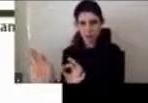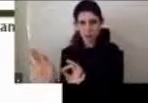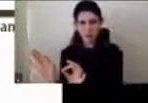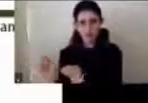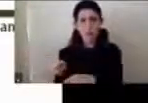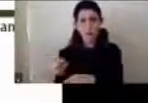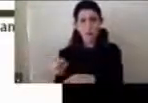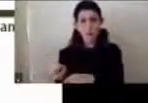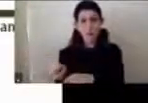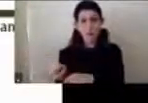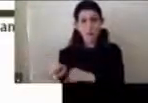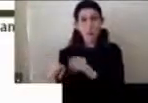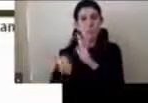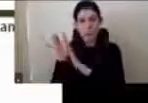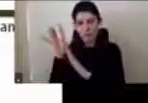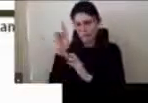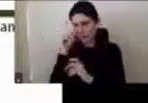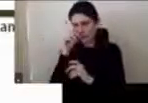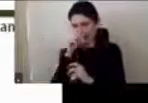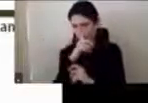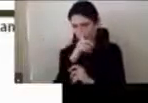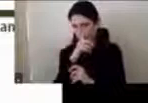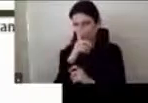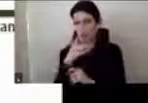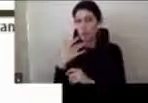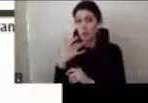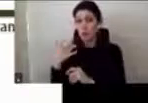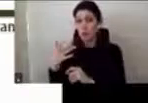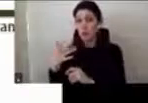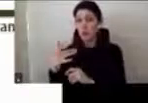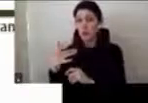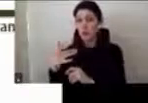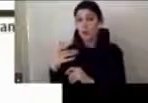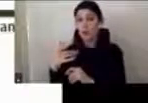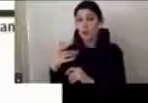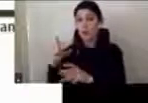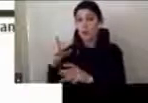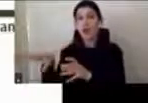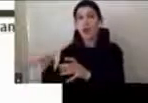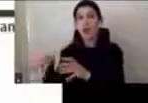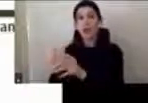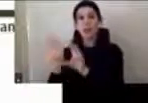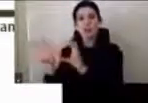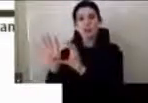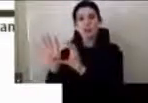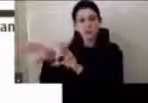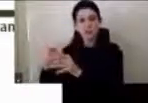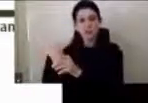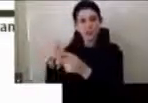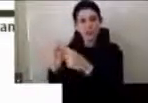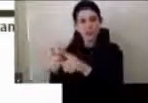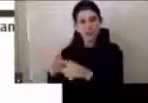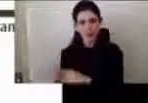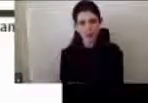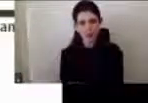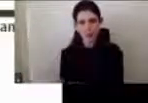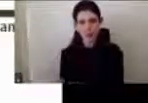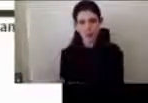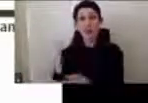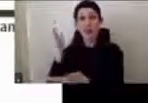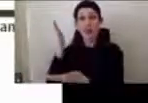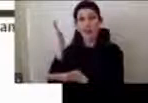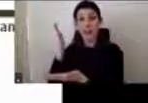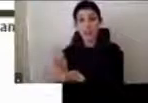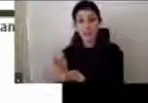presentan un mayor nivel de complejidad porque incluyen diversos elementos en su mecánica. Las decisiones de los jugadores